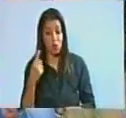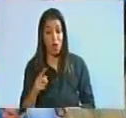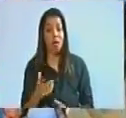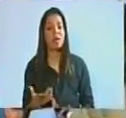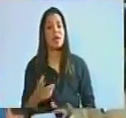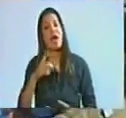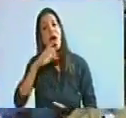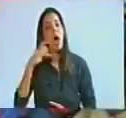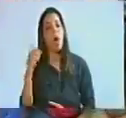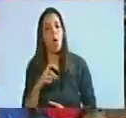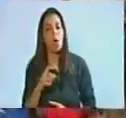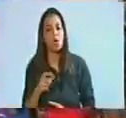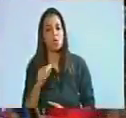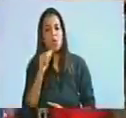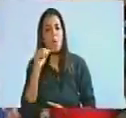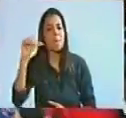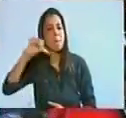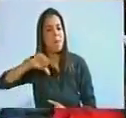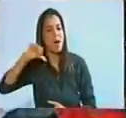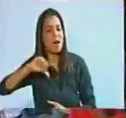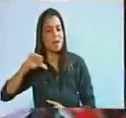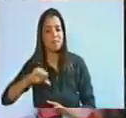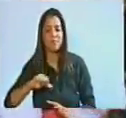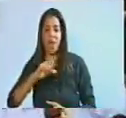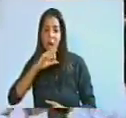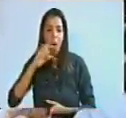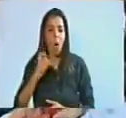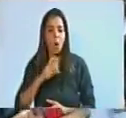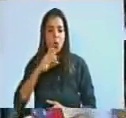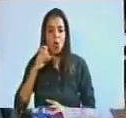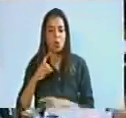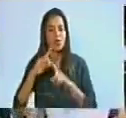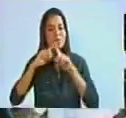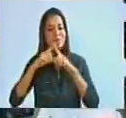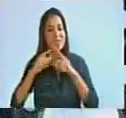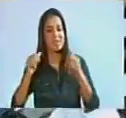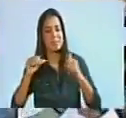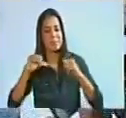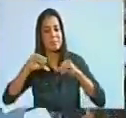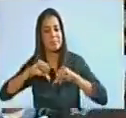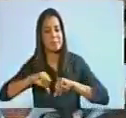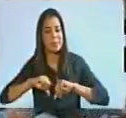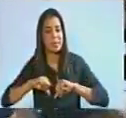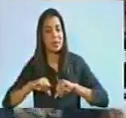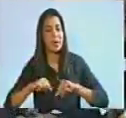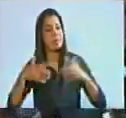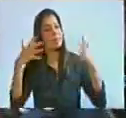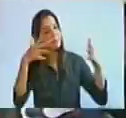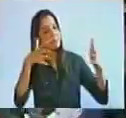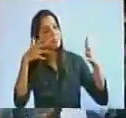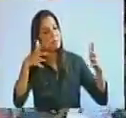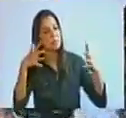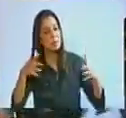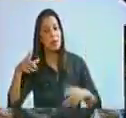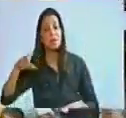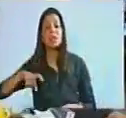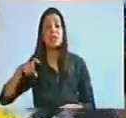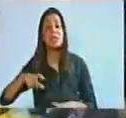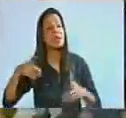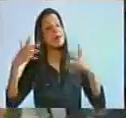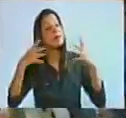El odio no genera ganancias de ningún tipo. Hay que convencer, porque a veces es